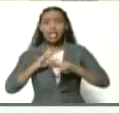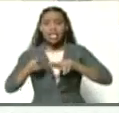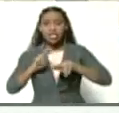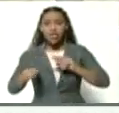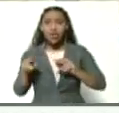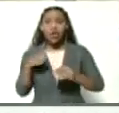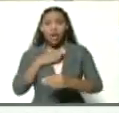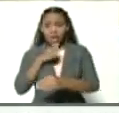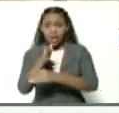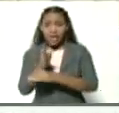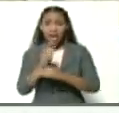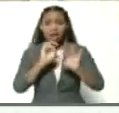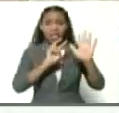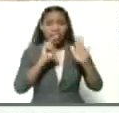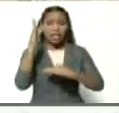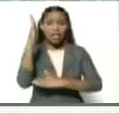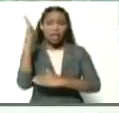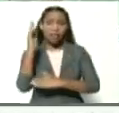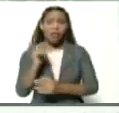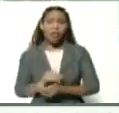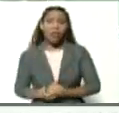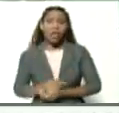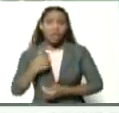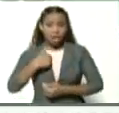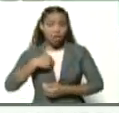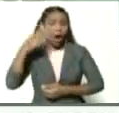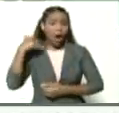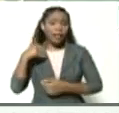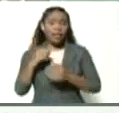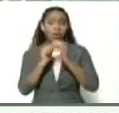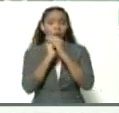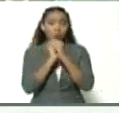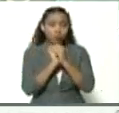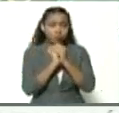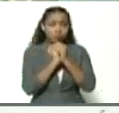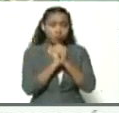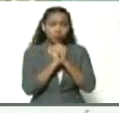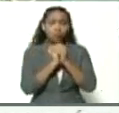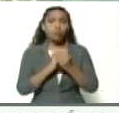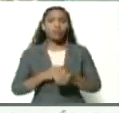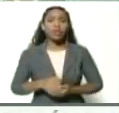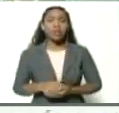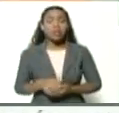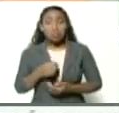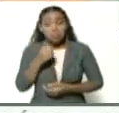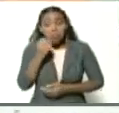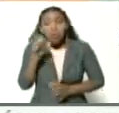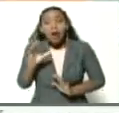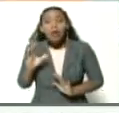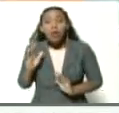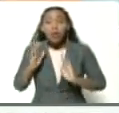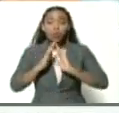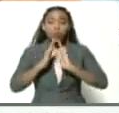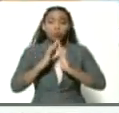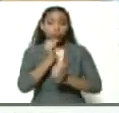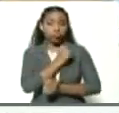templos. Y yo era monaguillo, fui monaguillo. Y bueno, un hogar